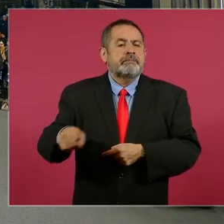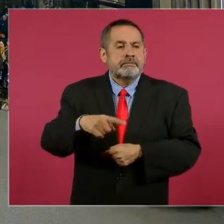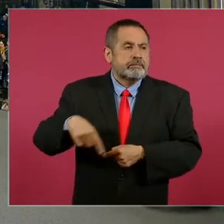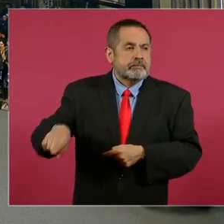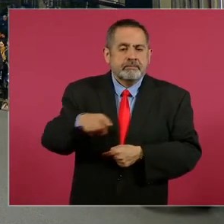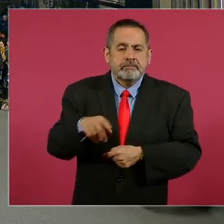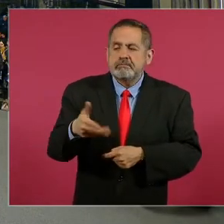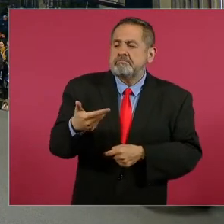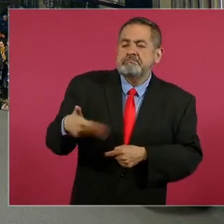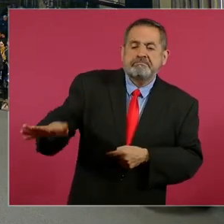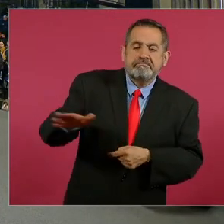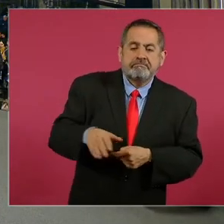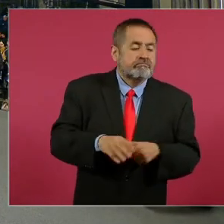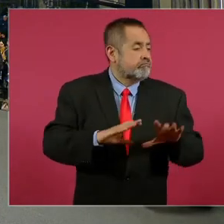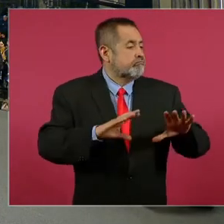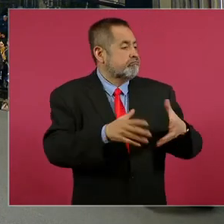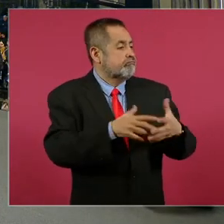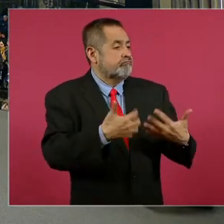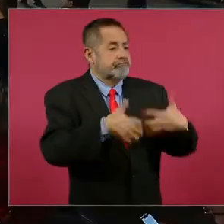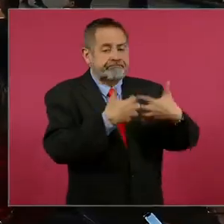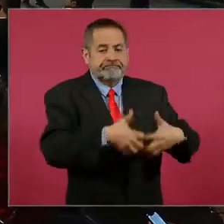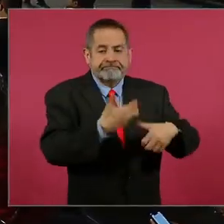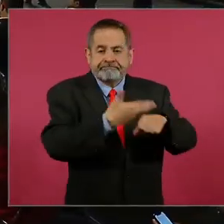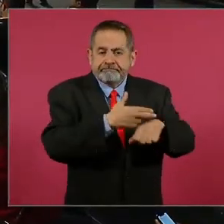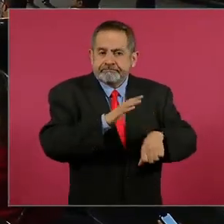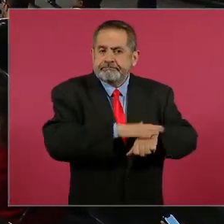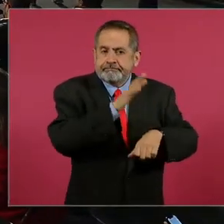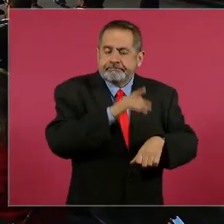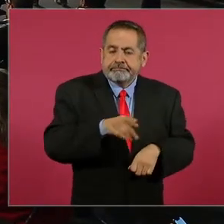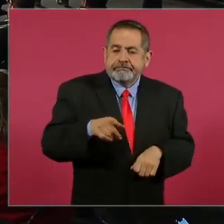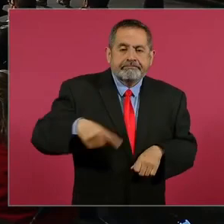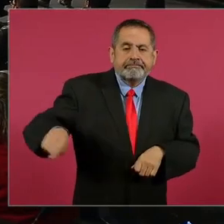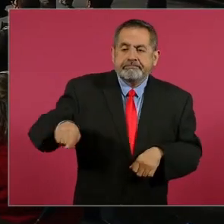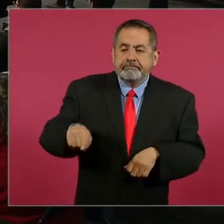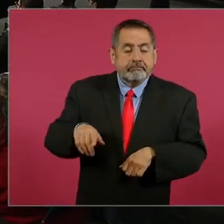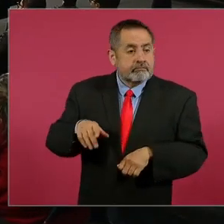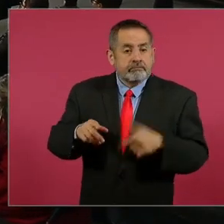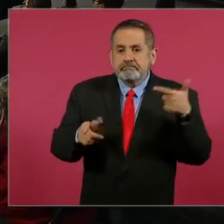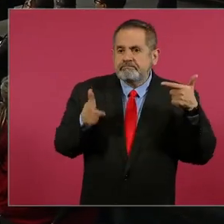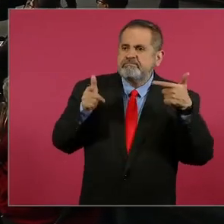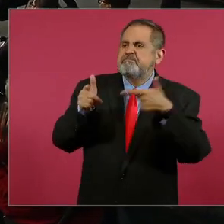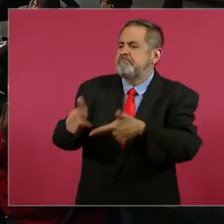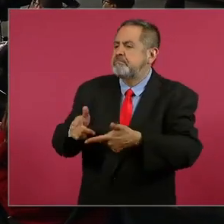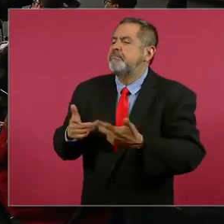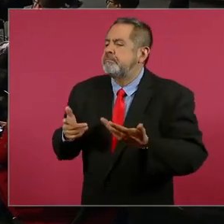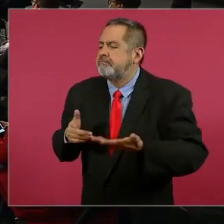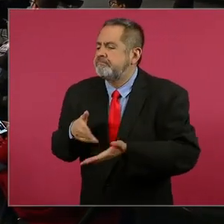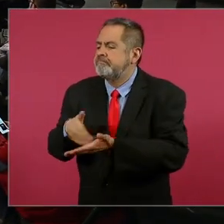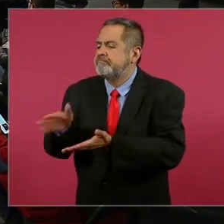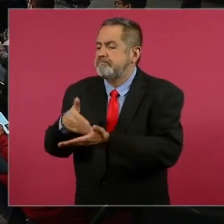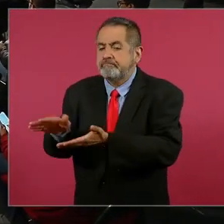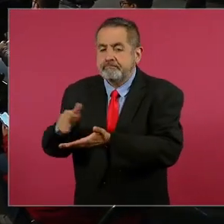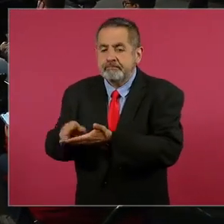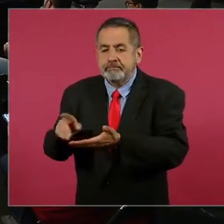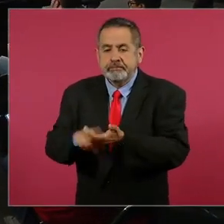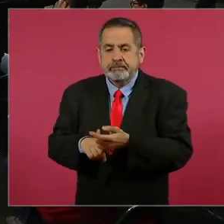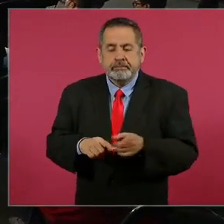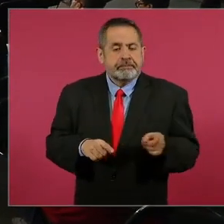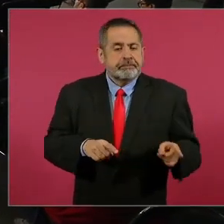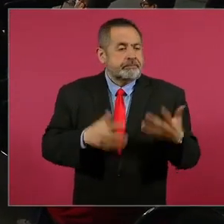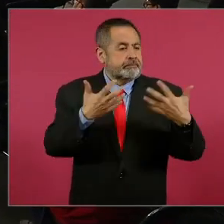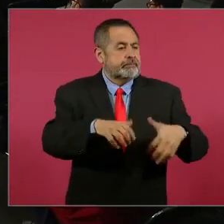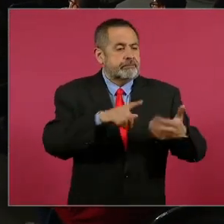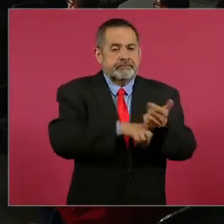han sido desplazados de sus áreas de trabajo, han sido agredidos con armas de fuego por parte de los miembros de la